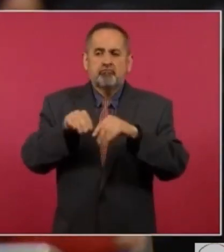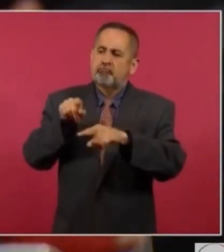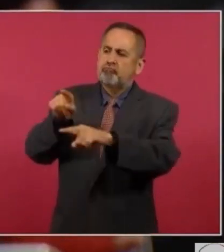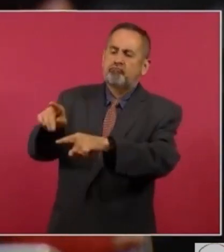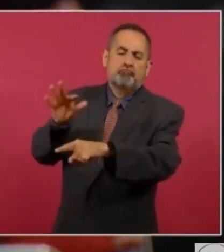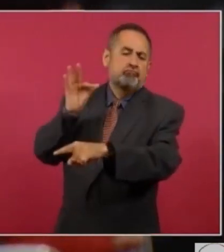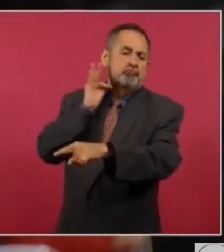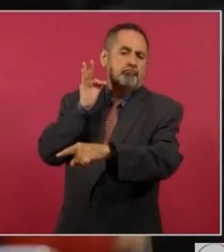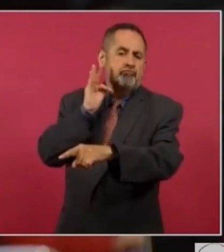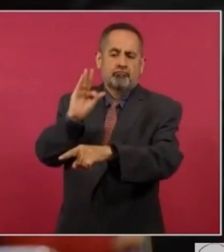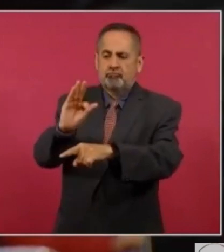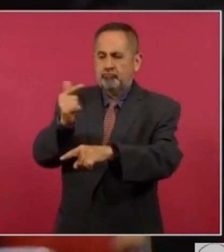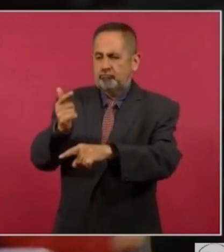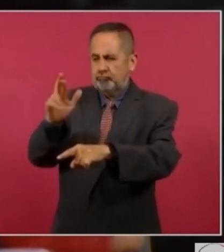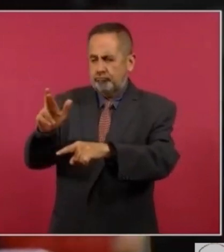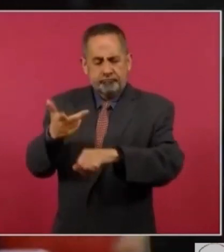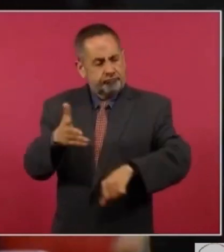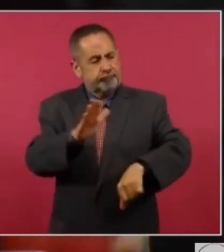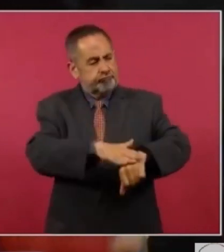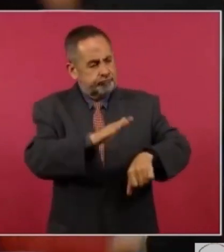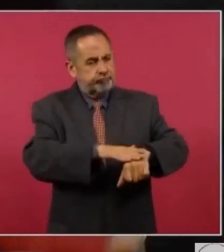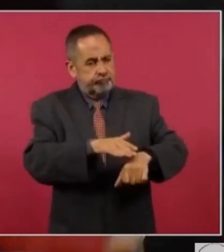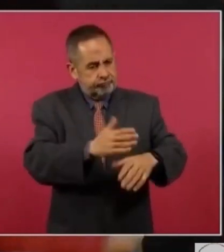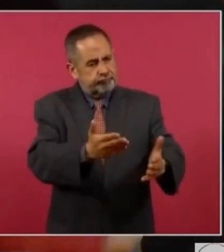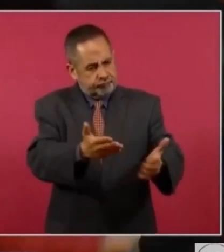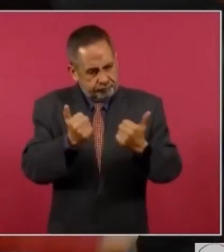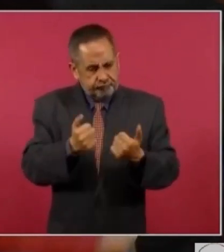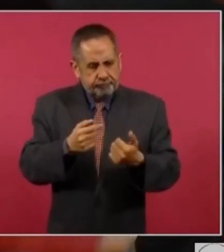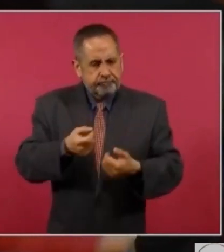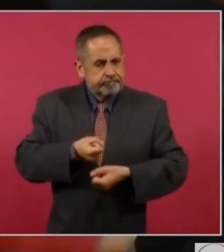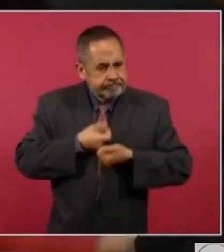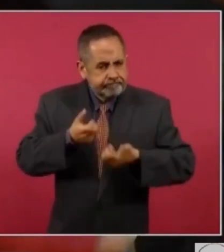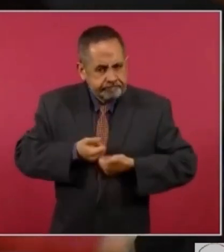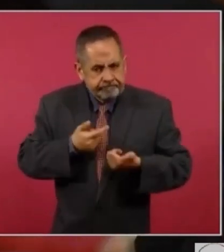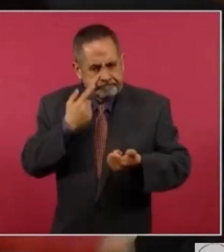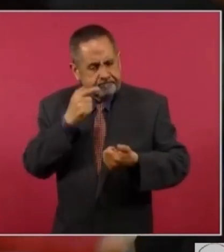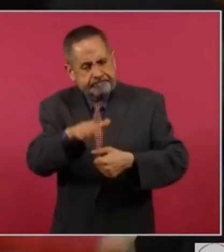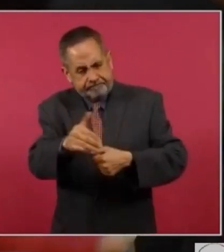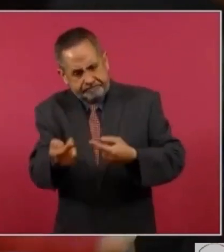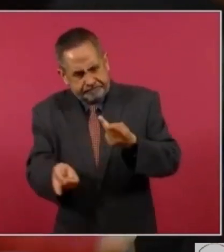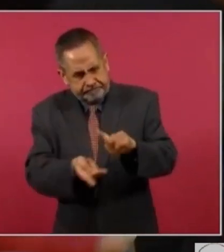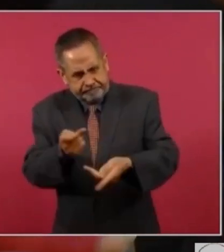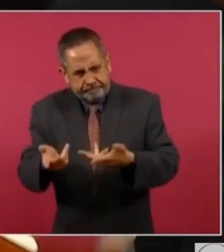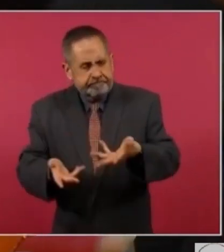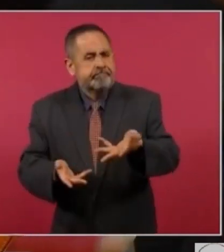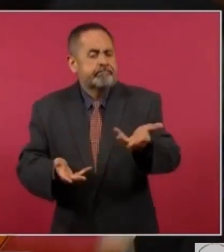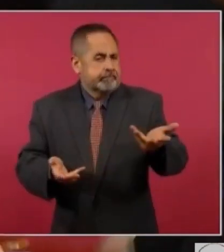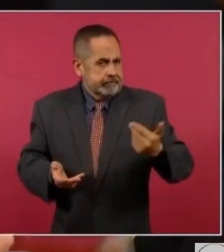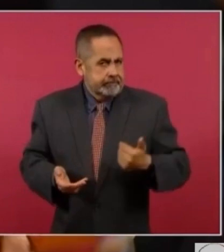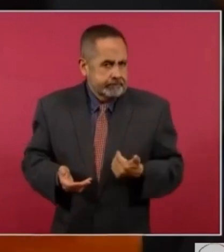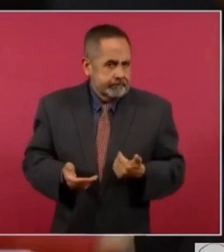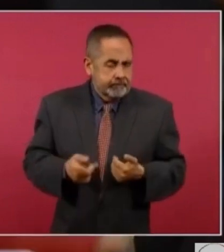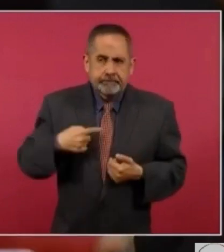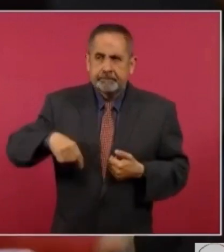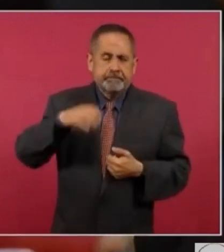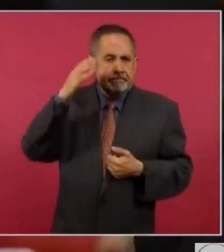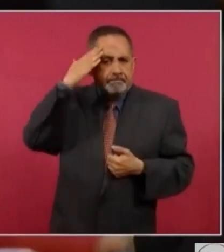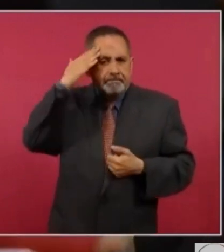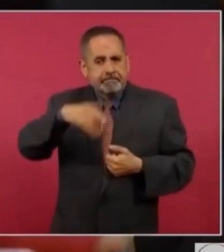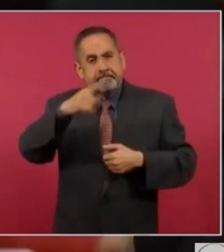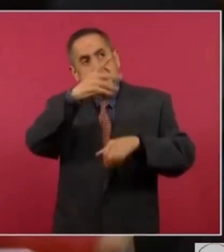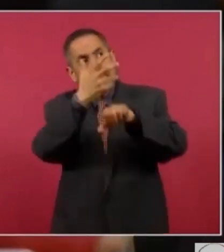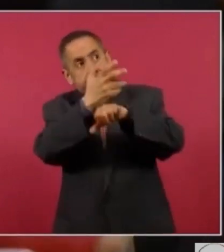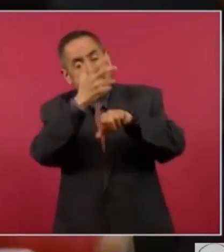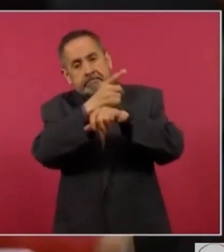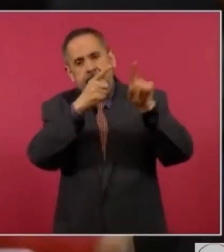la República, pues, también los citara ya a declarar, sobre todo porque muchas de las cosas que se saben allá en Estados Unidos,